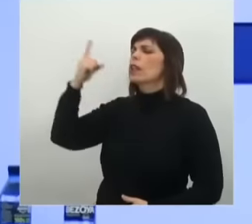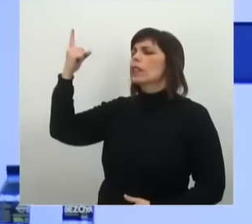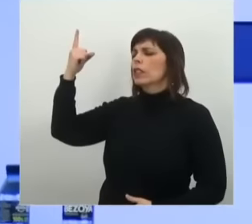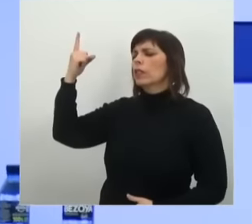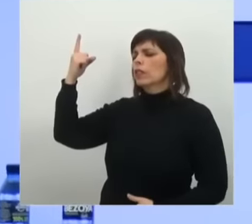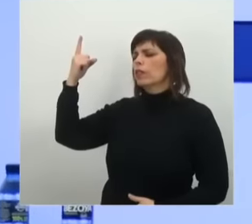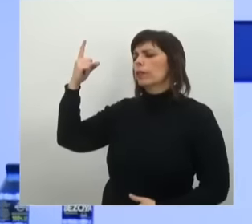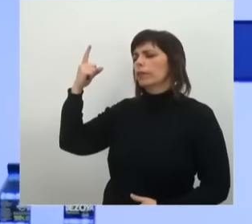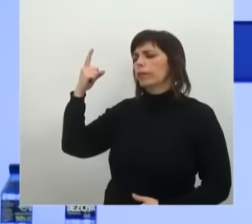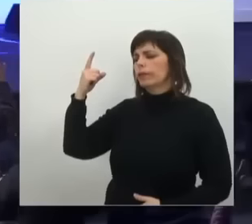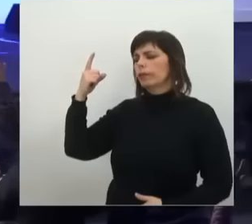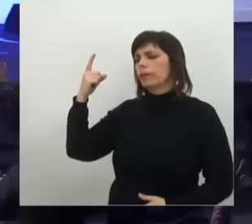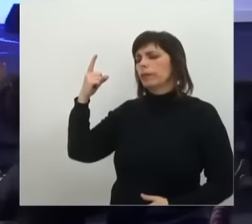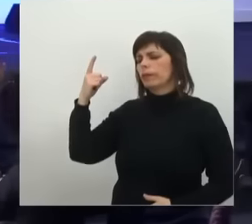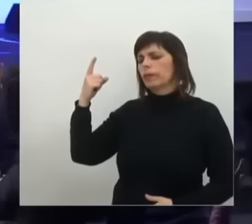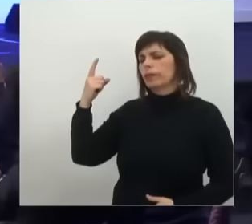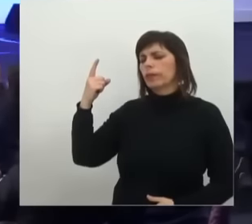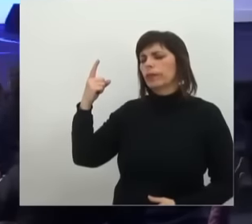te damos